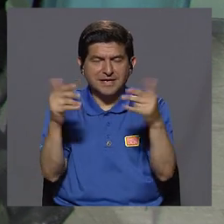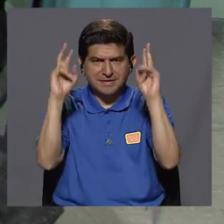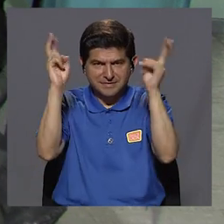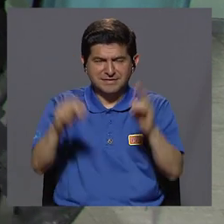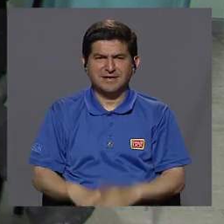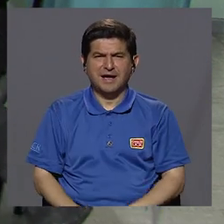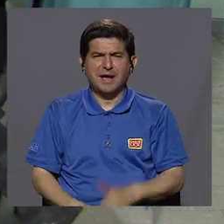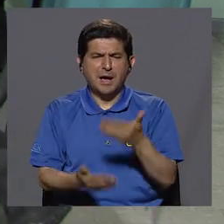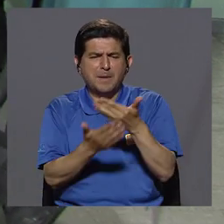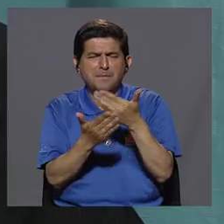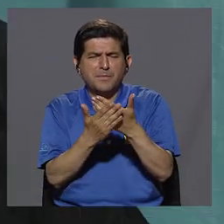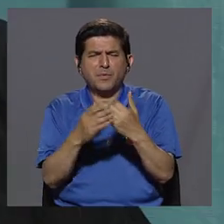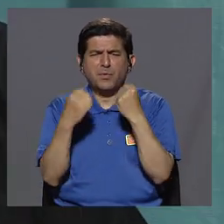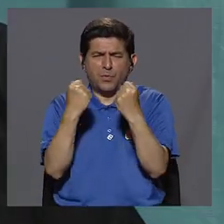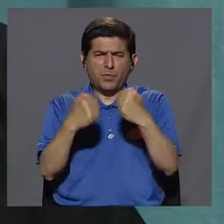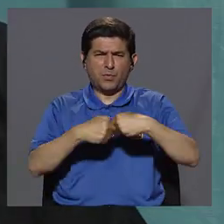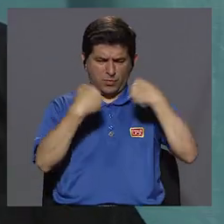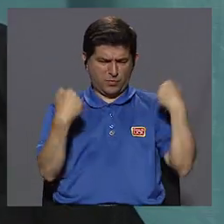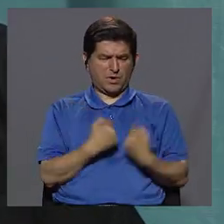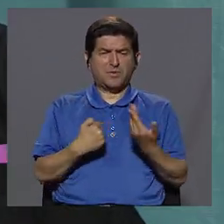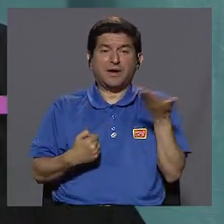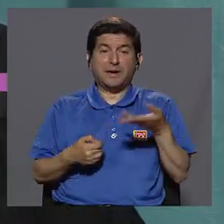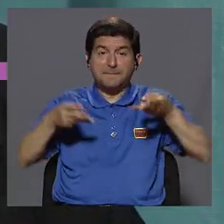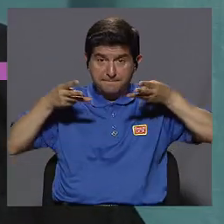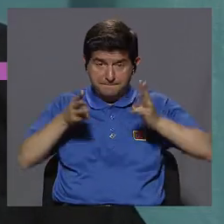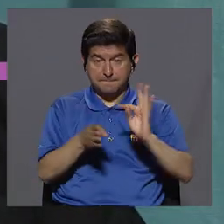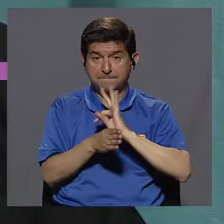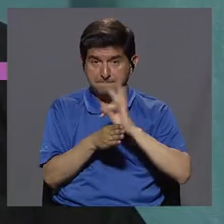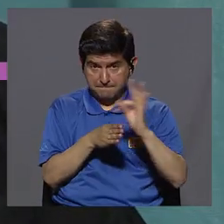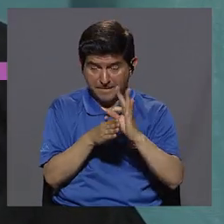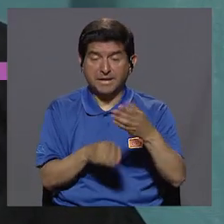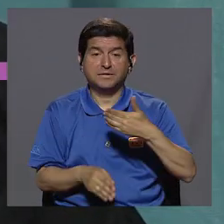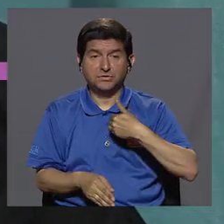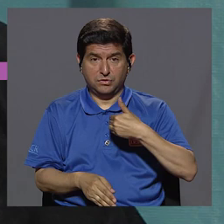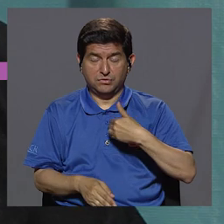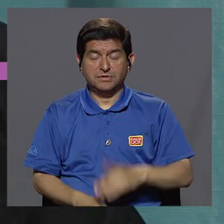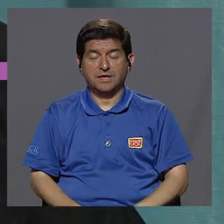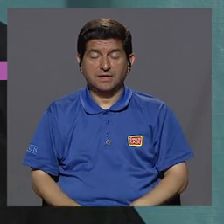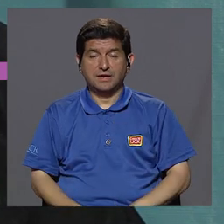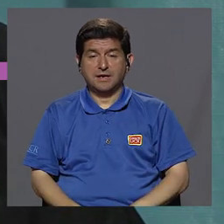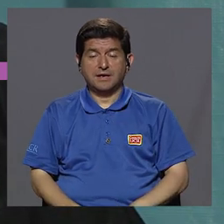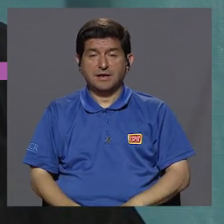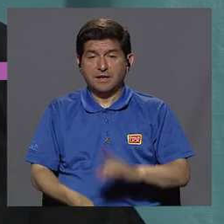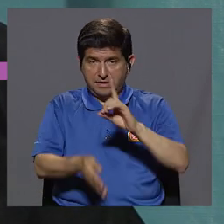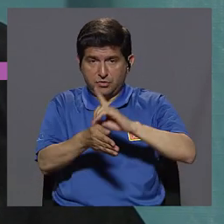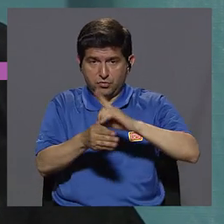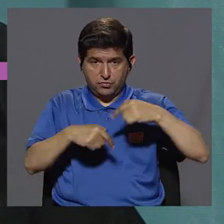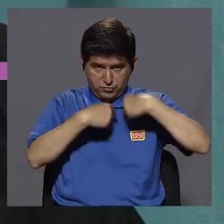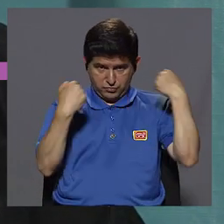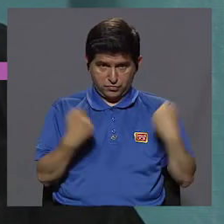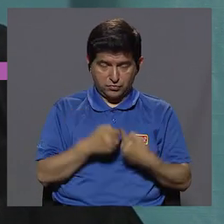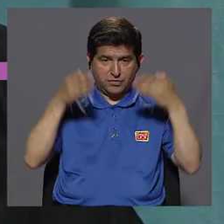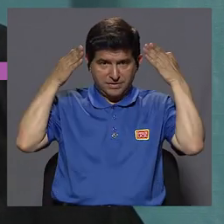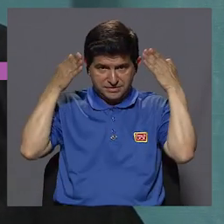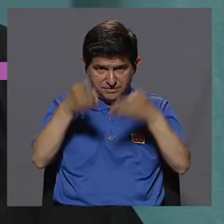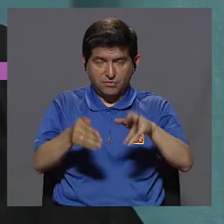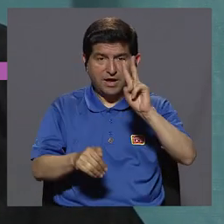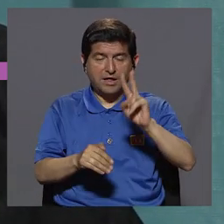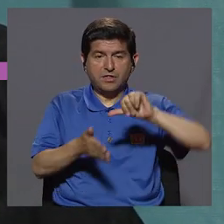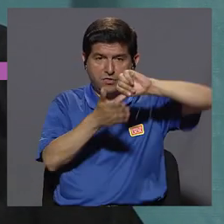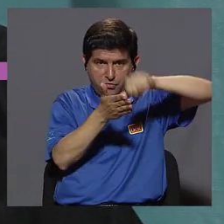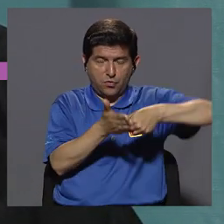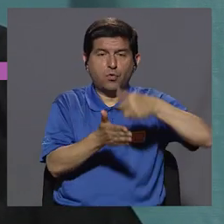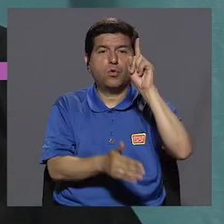de una vez al tema que es la prueba de fuerza la prueba de fuerza es un método terapéutico que tenemos en cardiología básicamente enfocado en